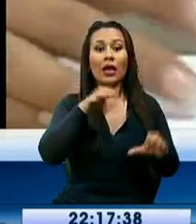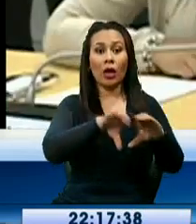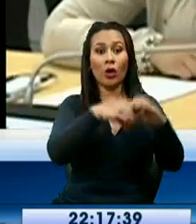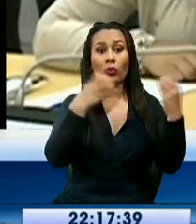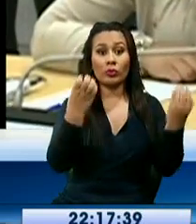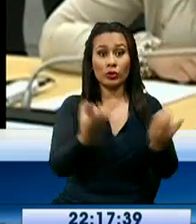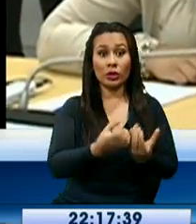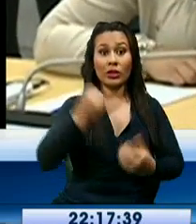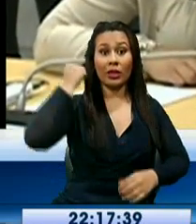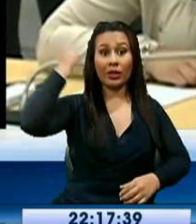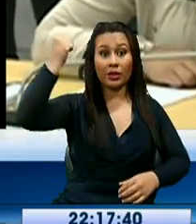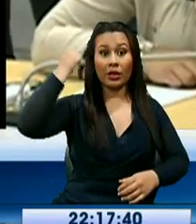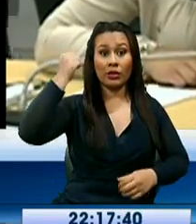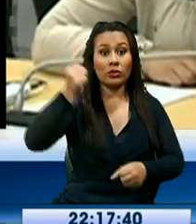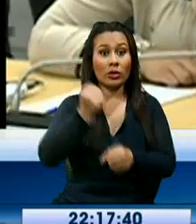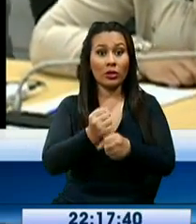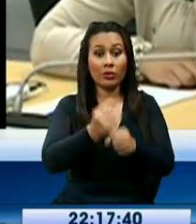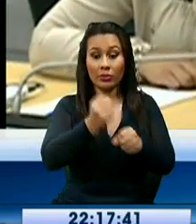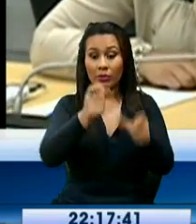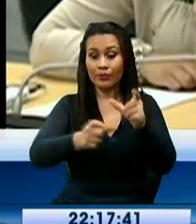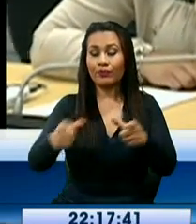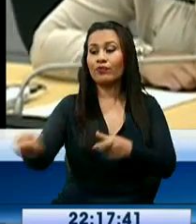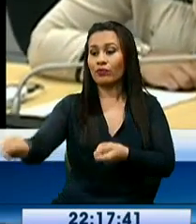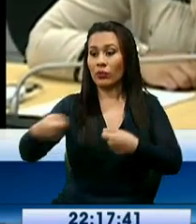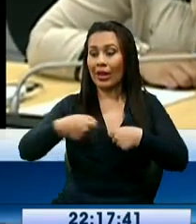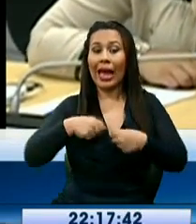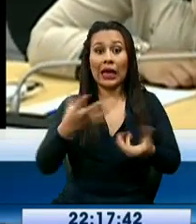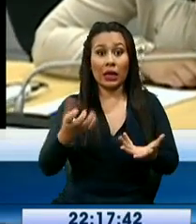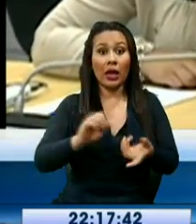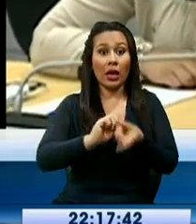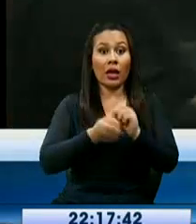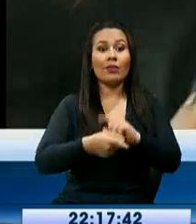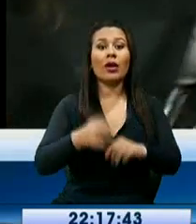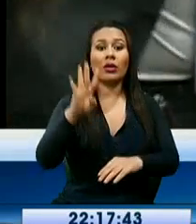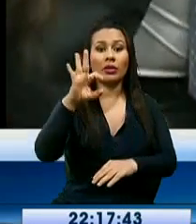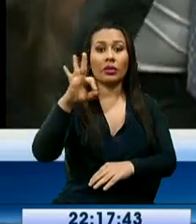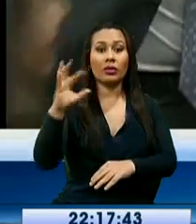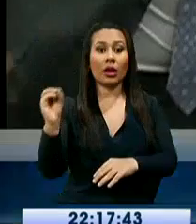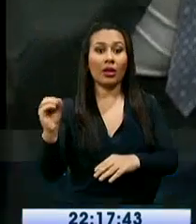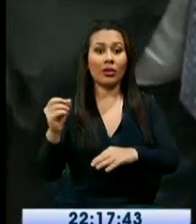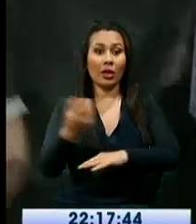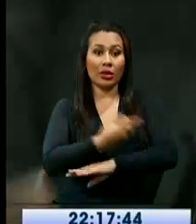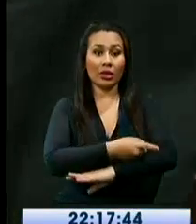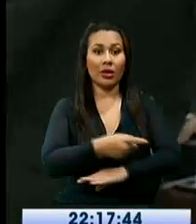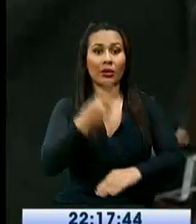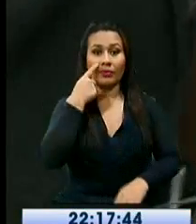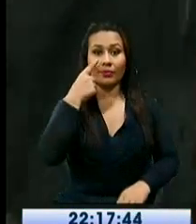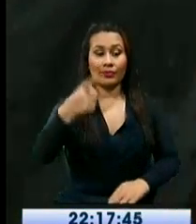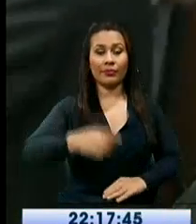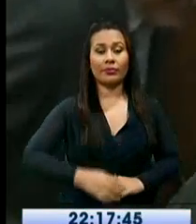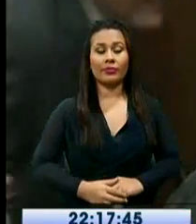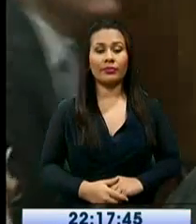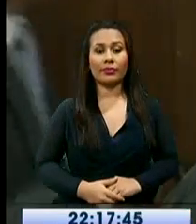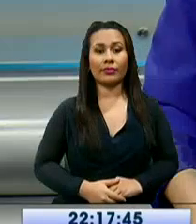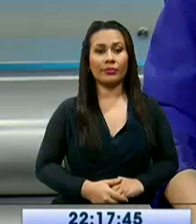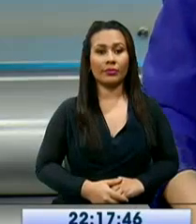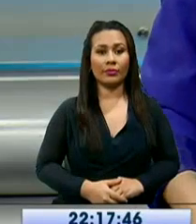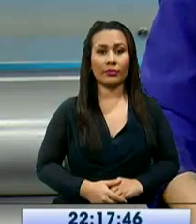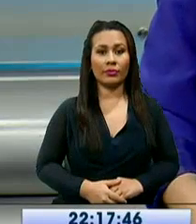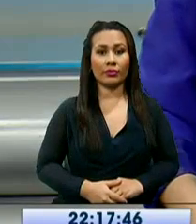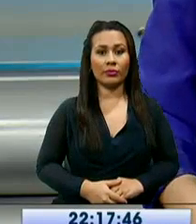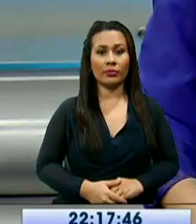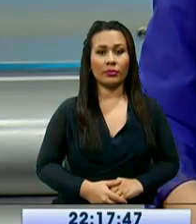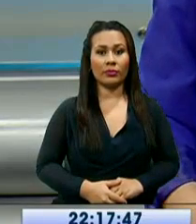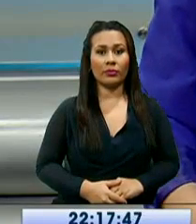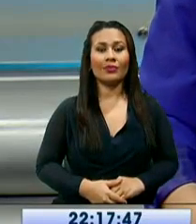mes, $500. Nadie pueda recibir menos de $256. Gabriela Rivadeneira, presidenta de la Asamblea, informó